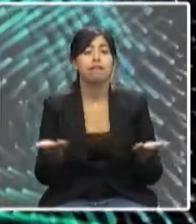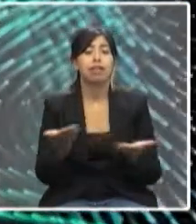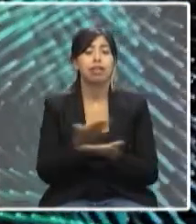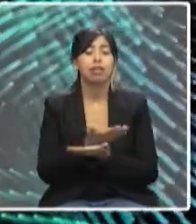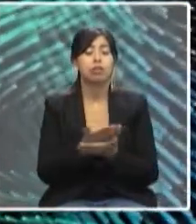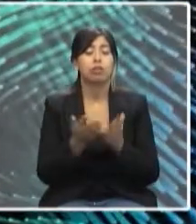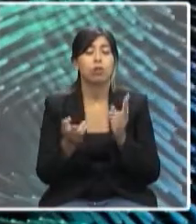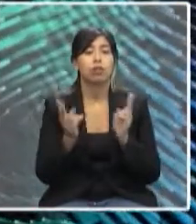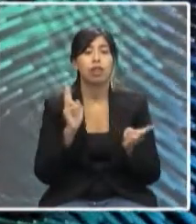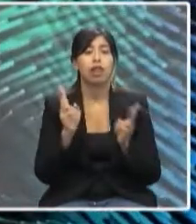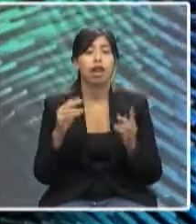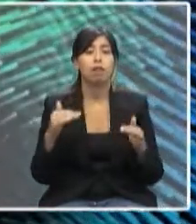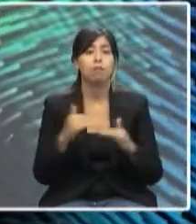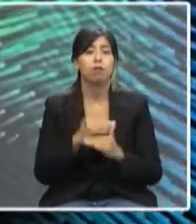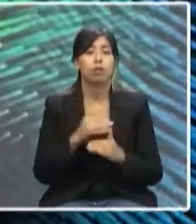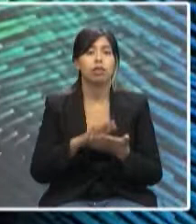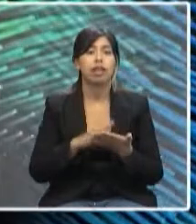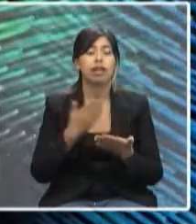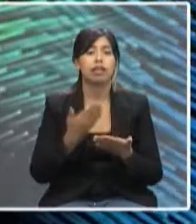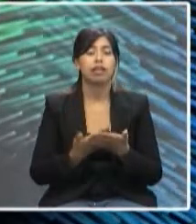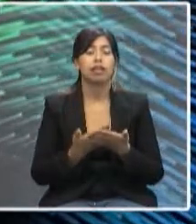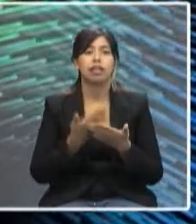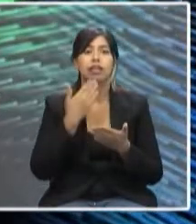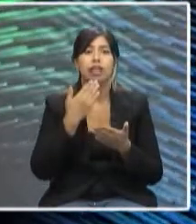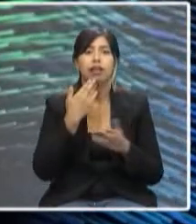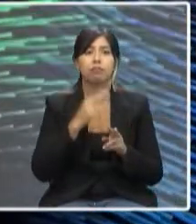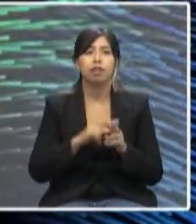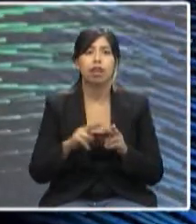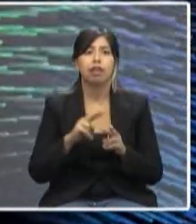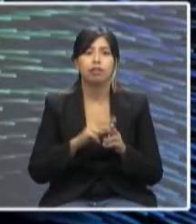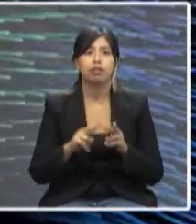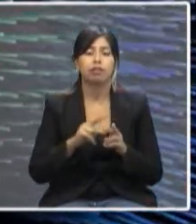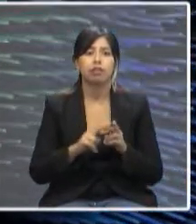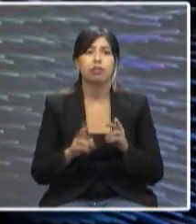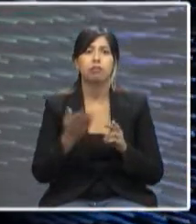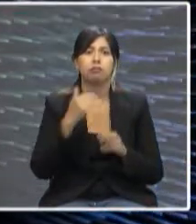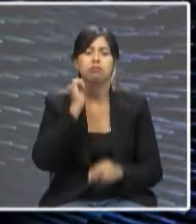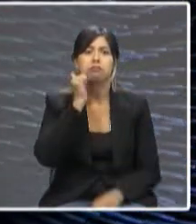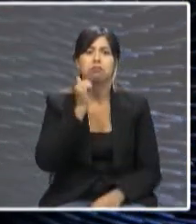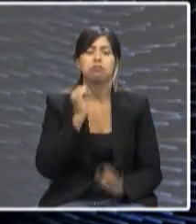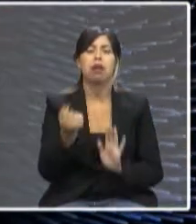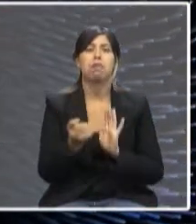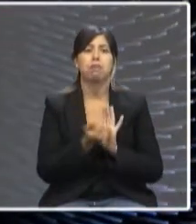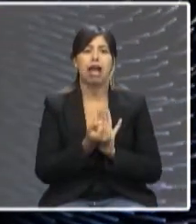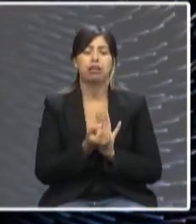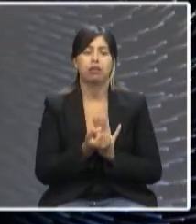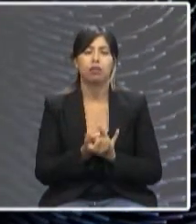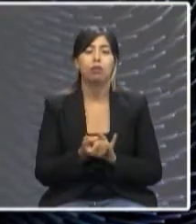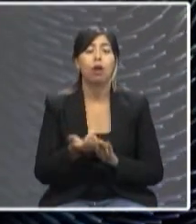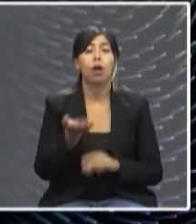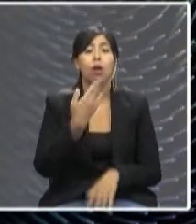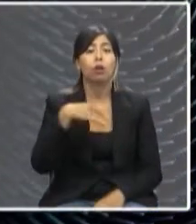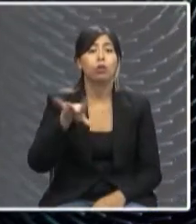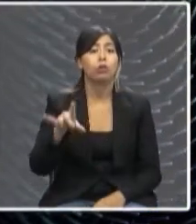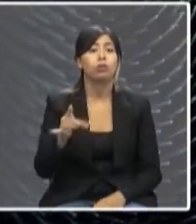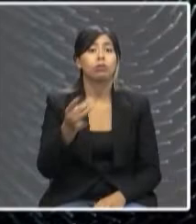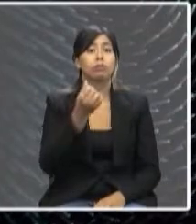sanitarios y impactan nuestro día a día. Nosotros nos dimos cuenta